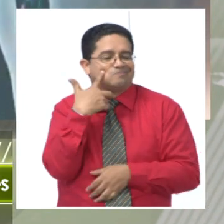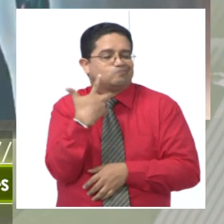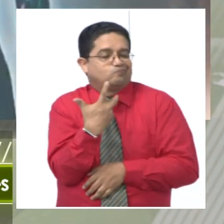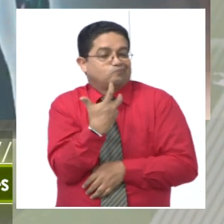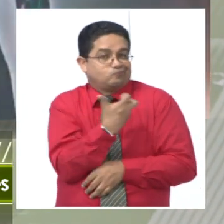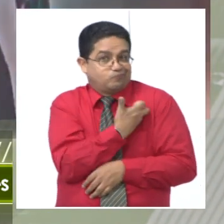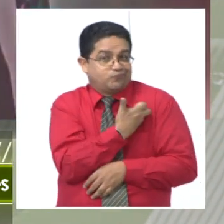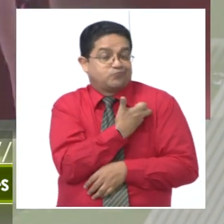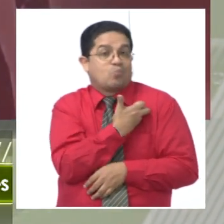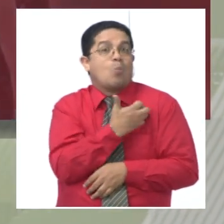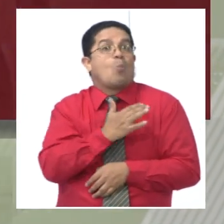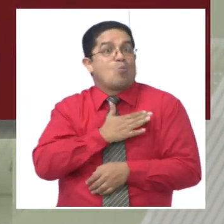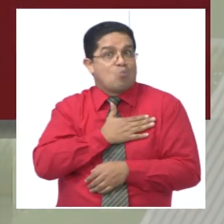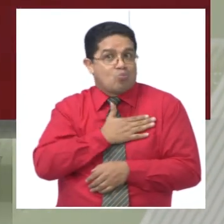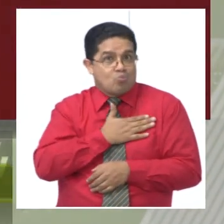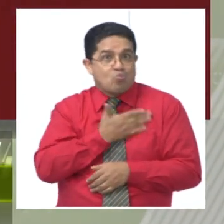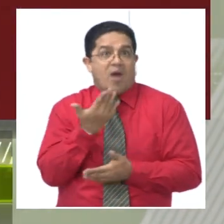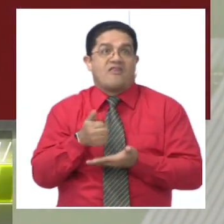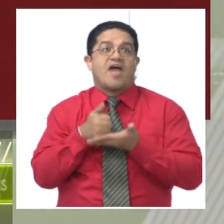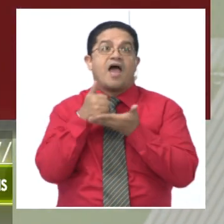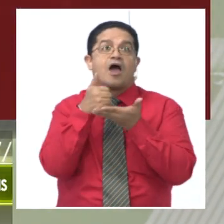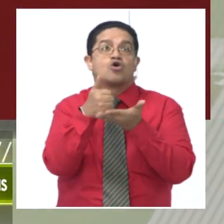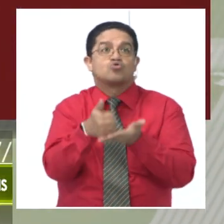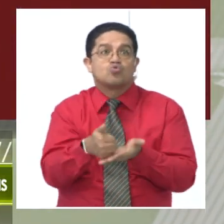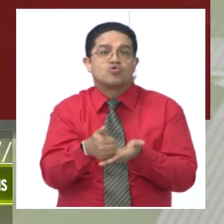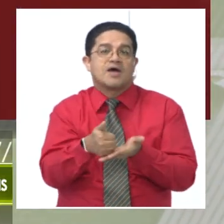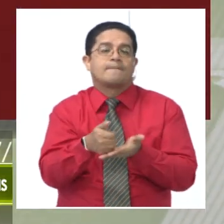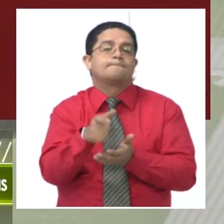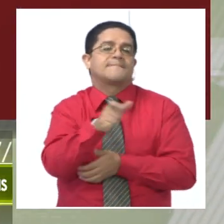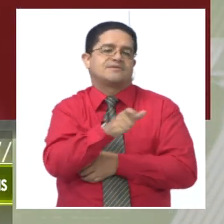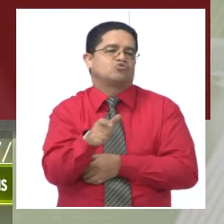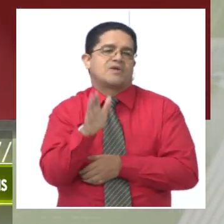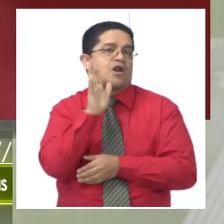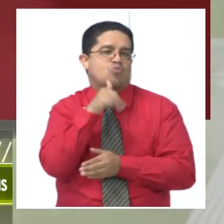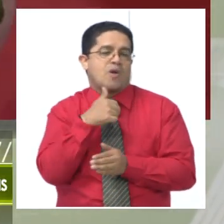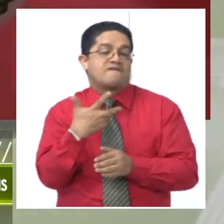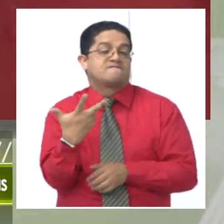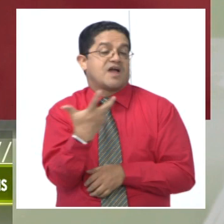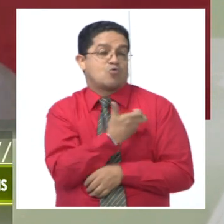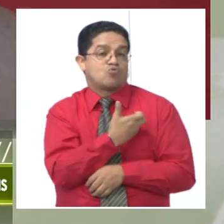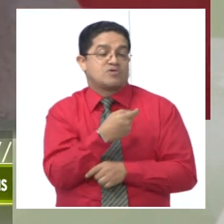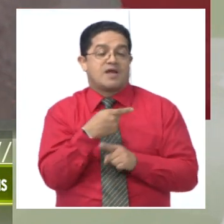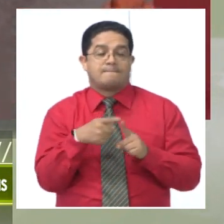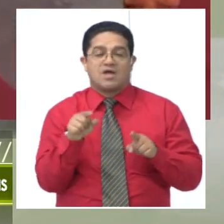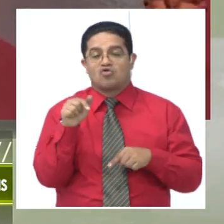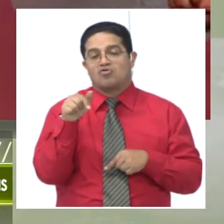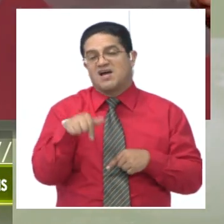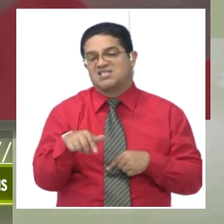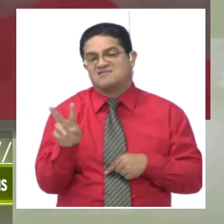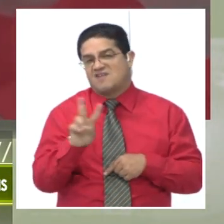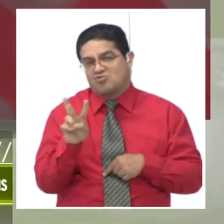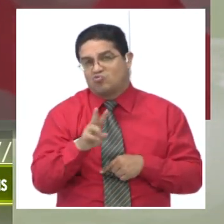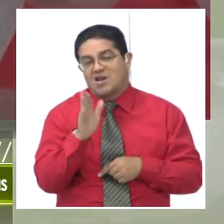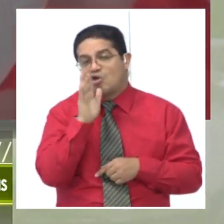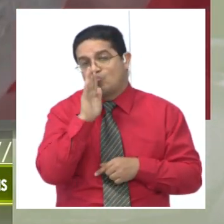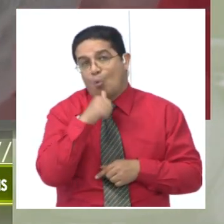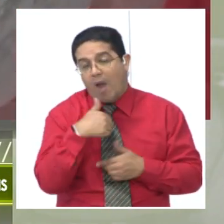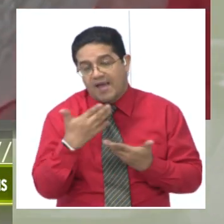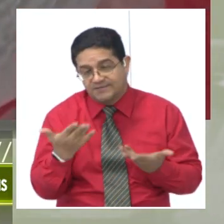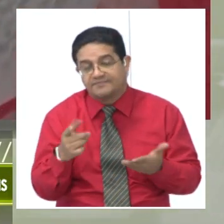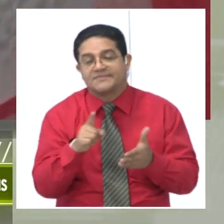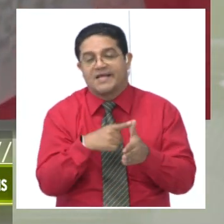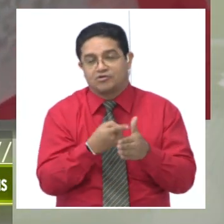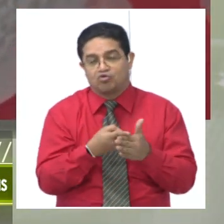pueda favorecer incluso al no vacunado. Y la vacuna no la tenemos en el Plan Nacional de Vacunación. Sí. Entonces siempre es la